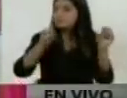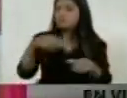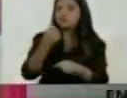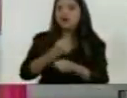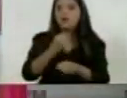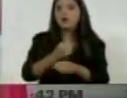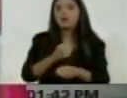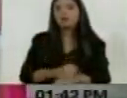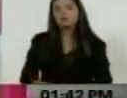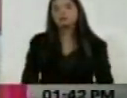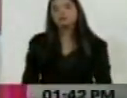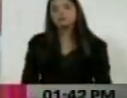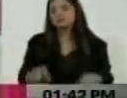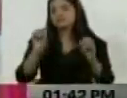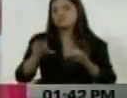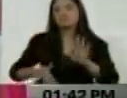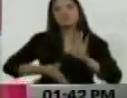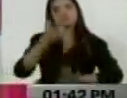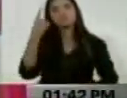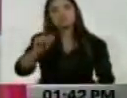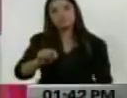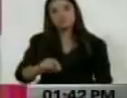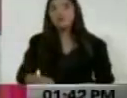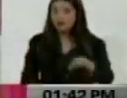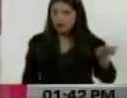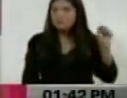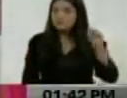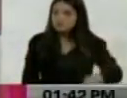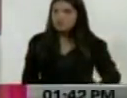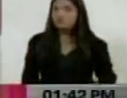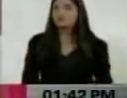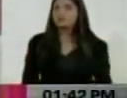el cargo. Eso sí, de verdad.